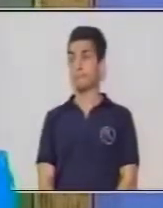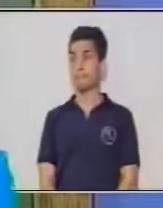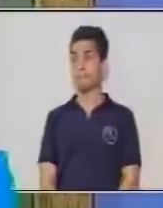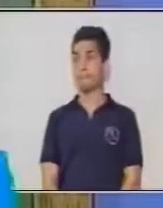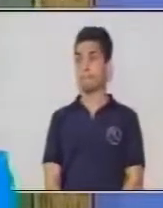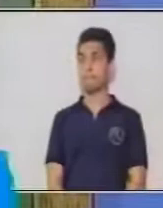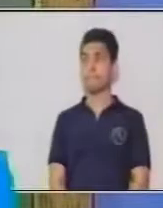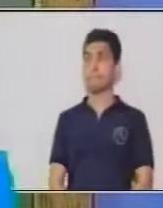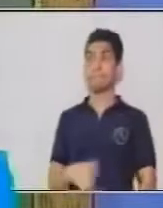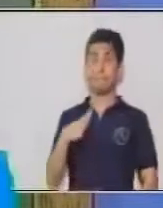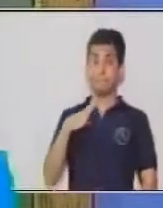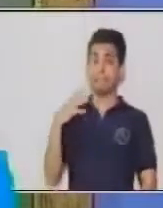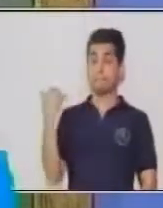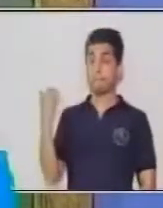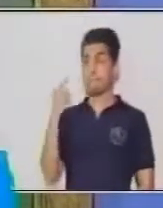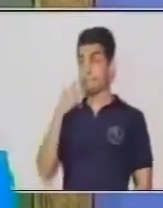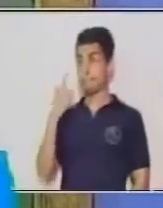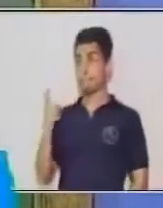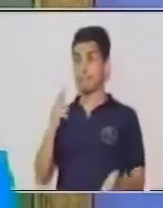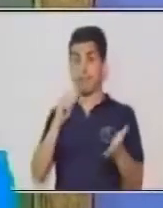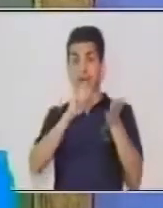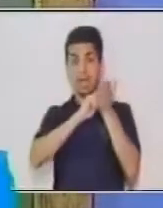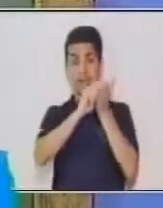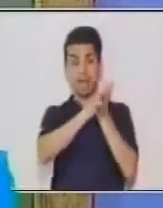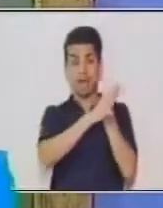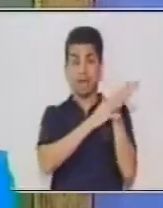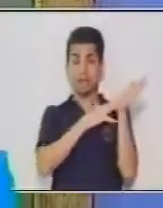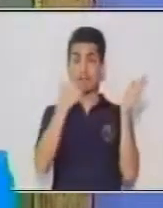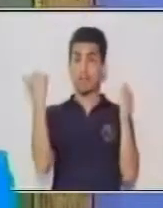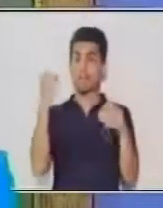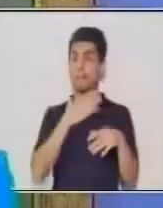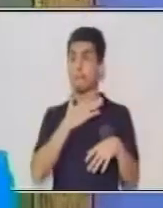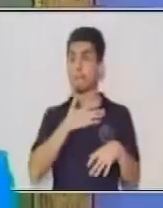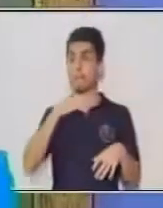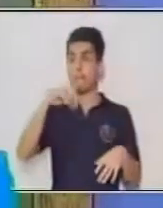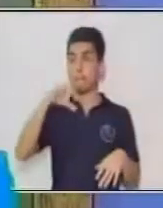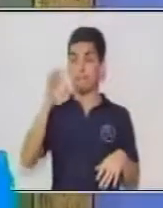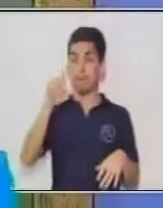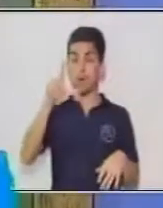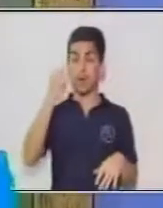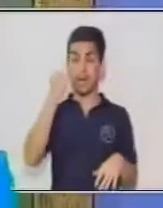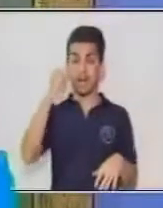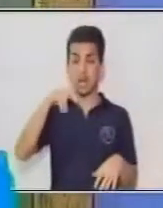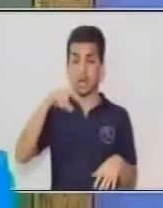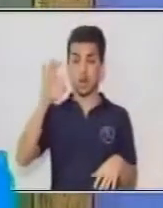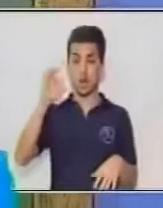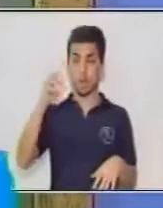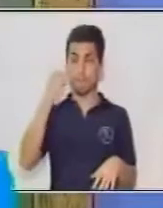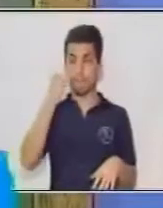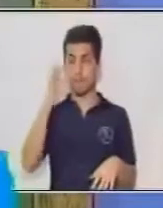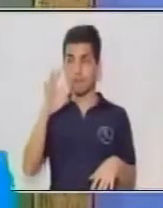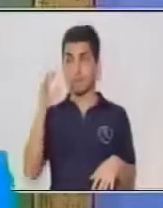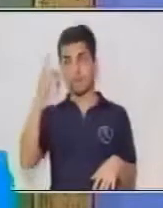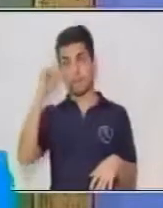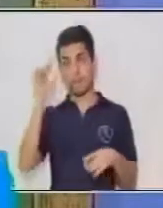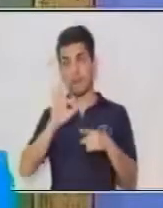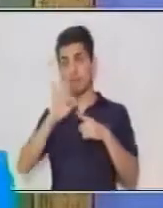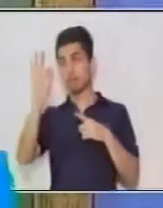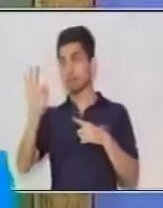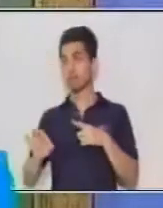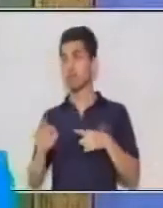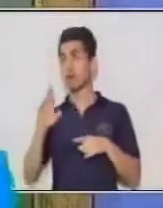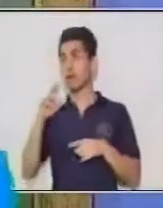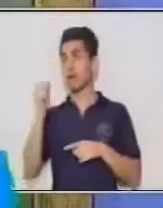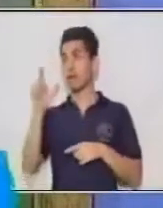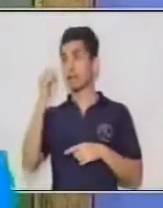Y tenemos la gráfica de nuestro polinomio, o de nuestra función racional. Bien,